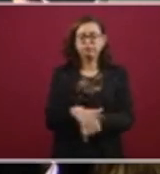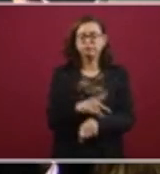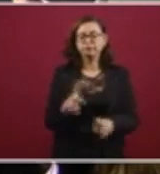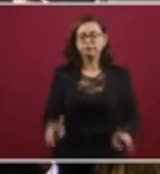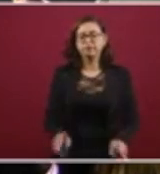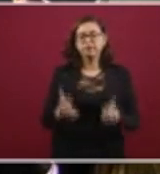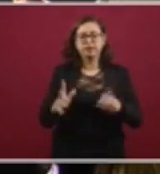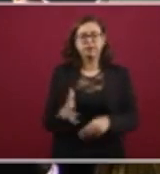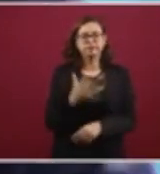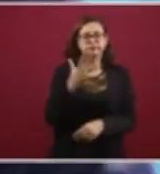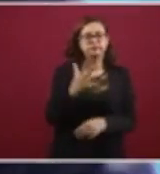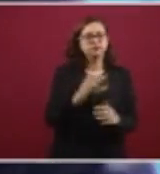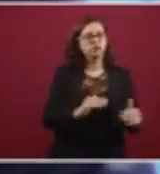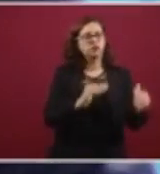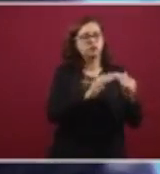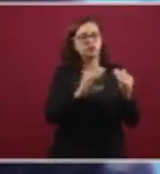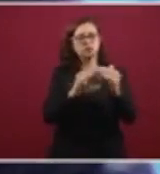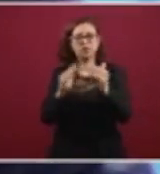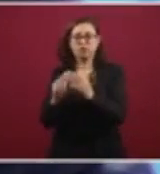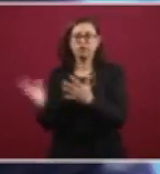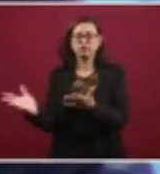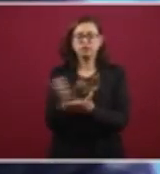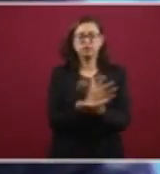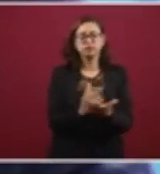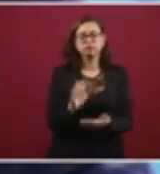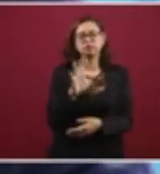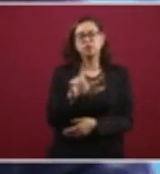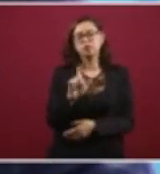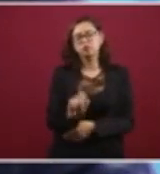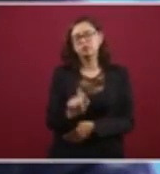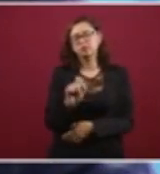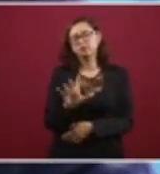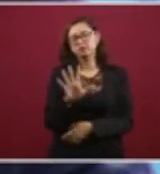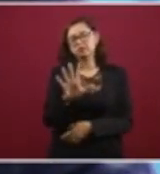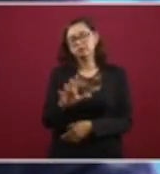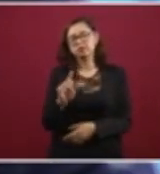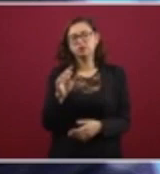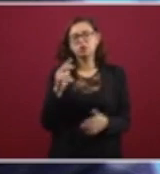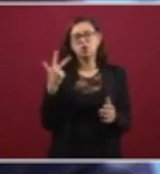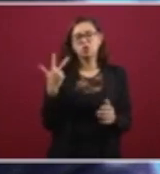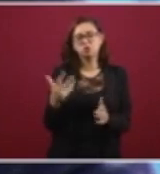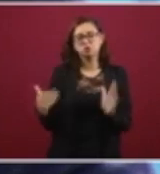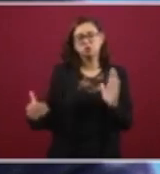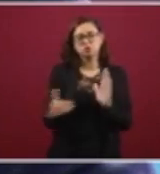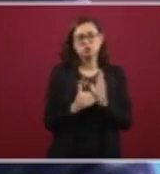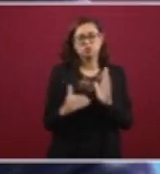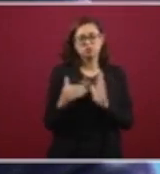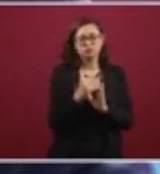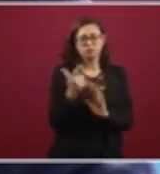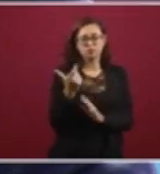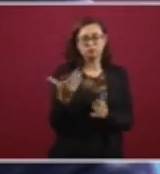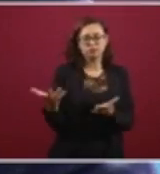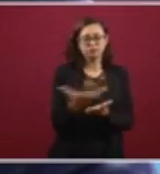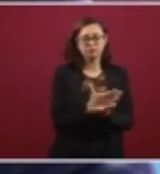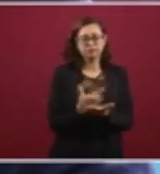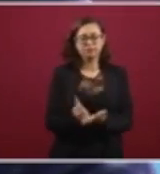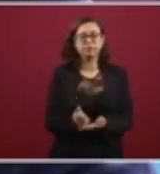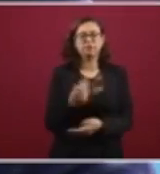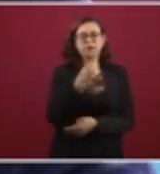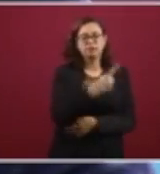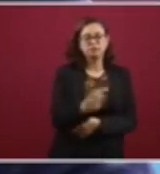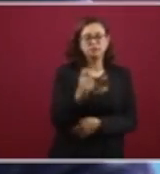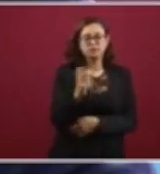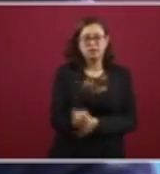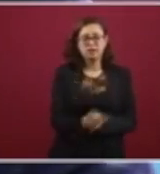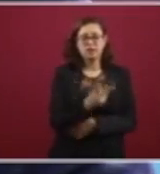y se obtuvieron 125.8 millones. De este total, 102 proceden de la venta de lo